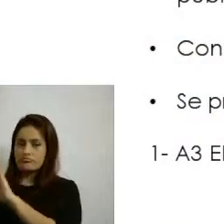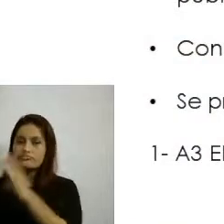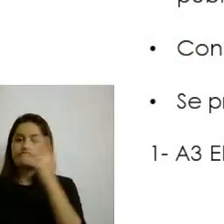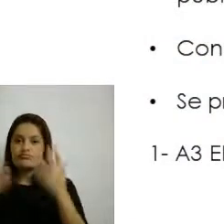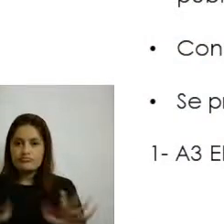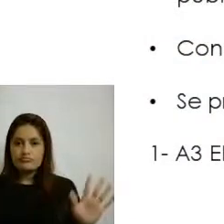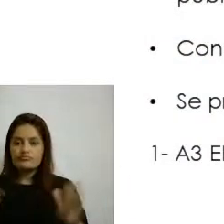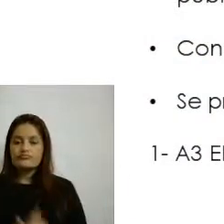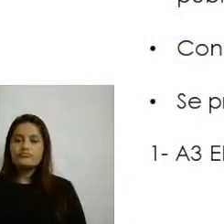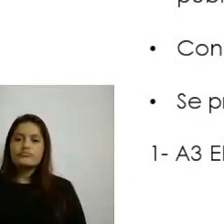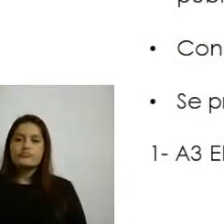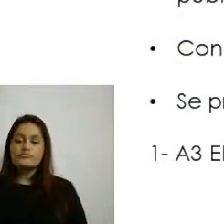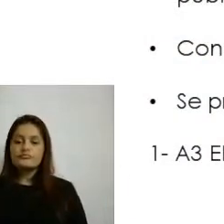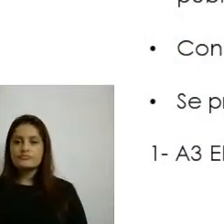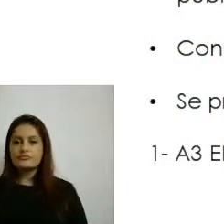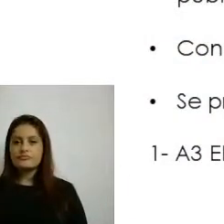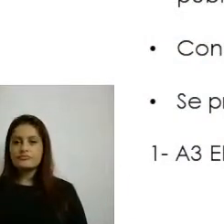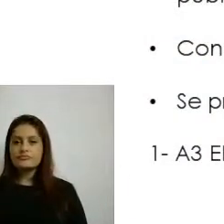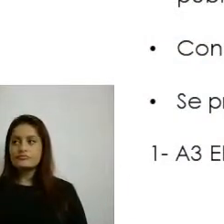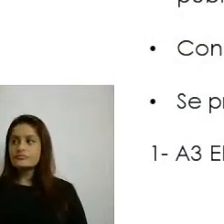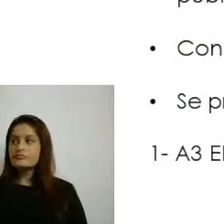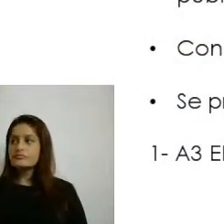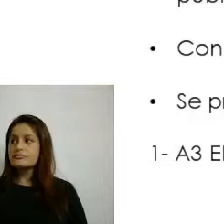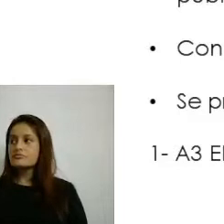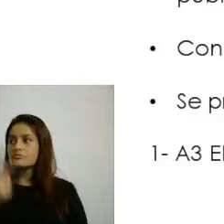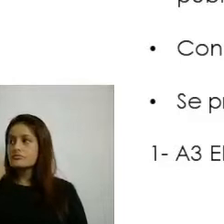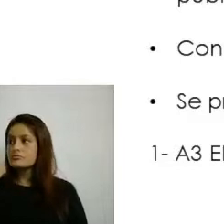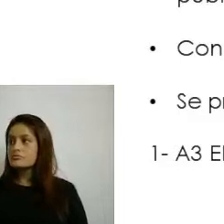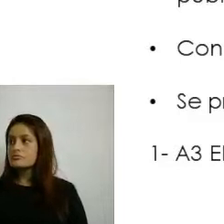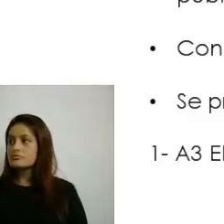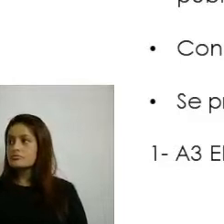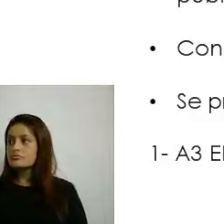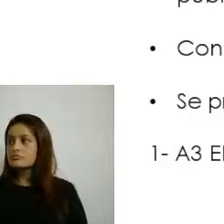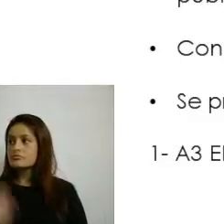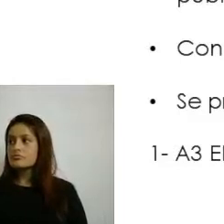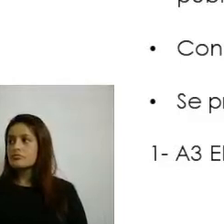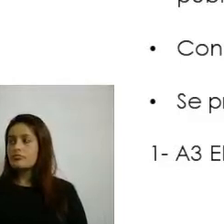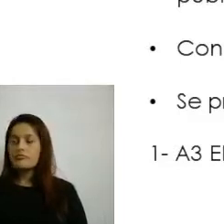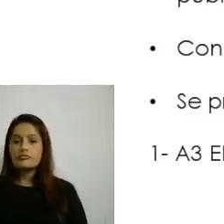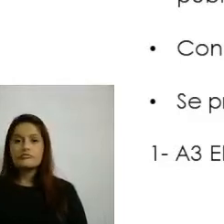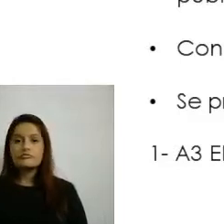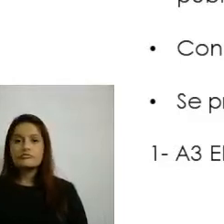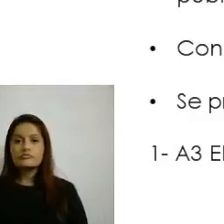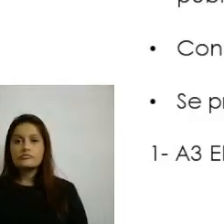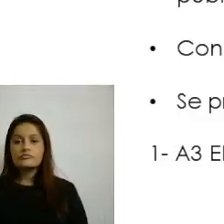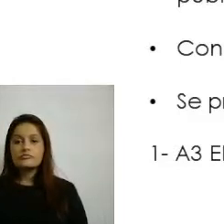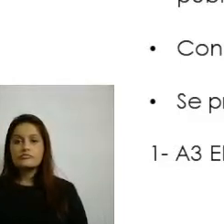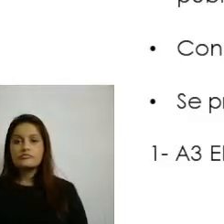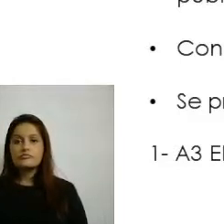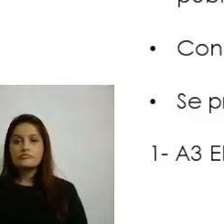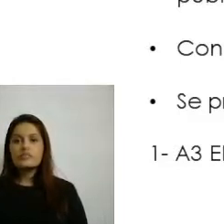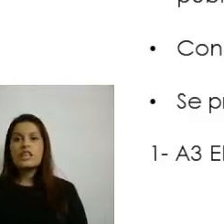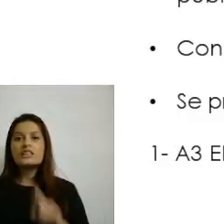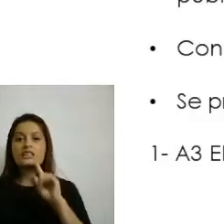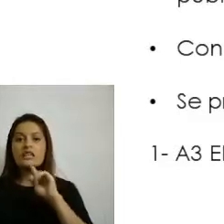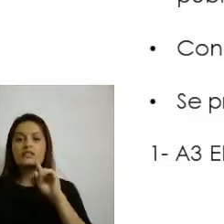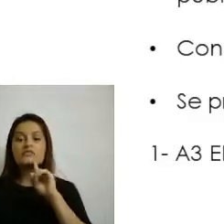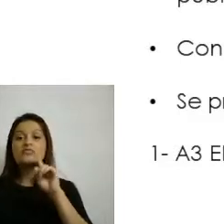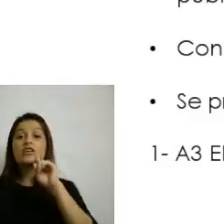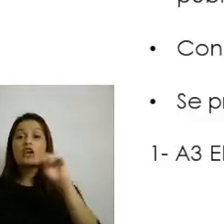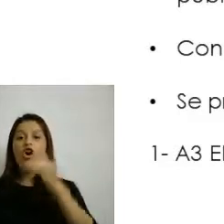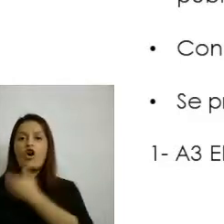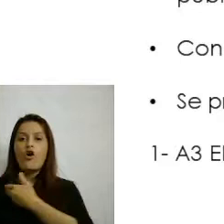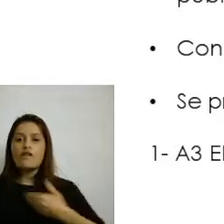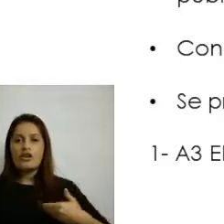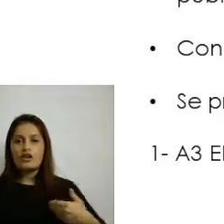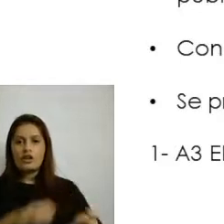electrónico. Lo antecedente de la licitación, este es una licitación que cuenta con fondos del gobierno regional a